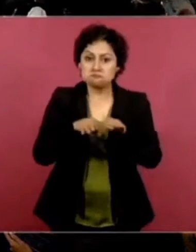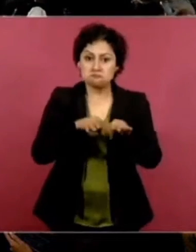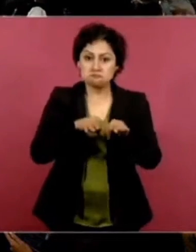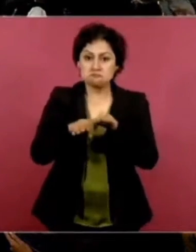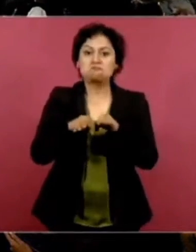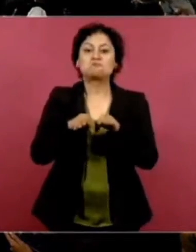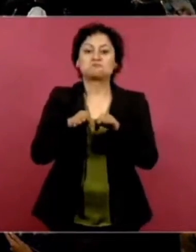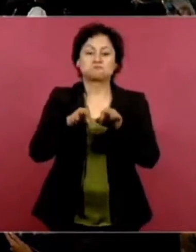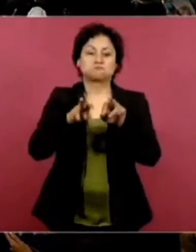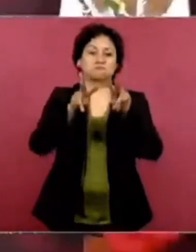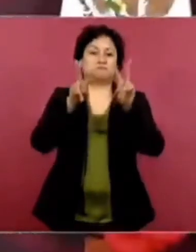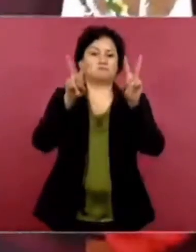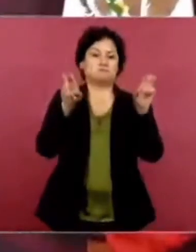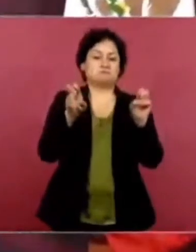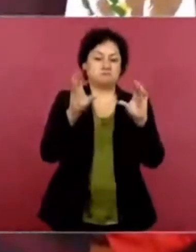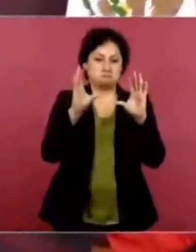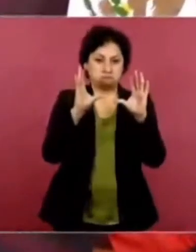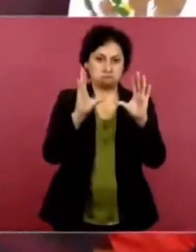y lo más importante,